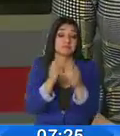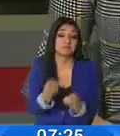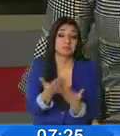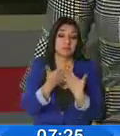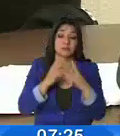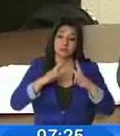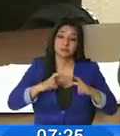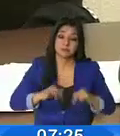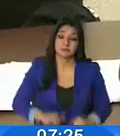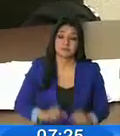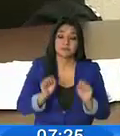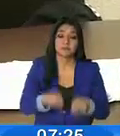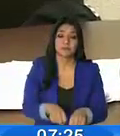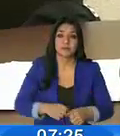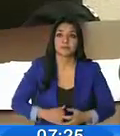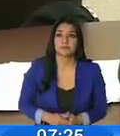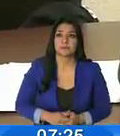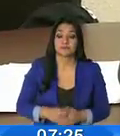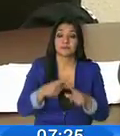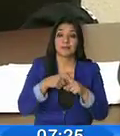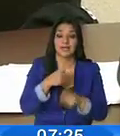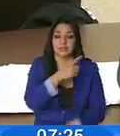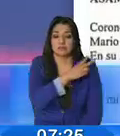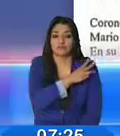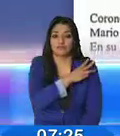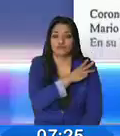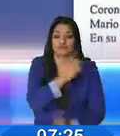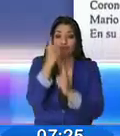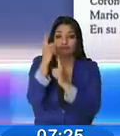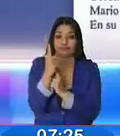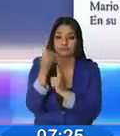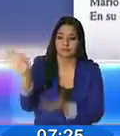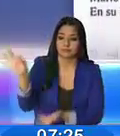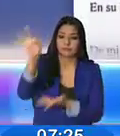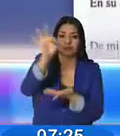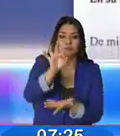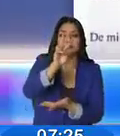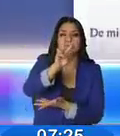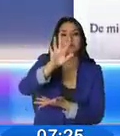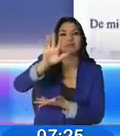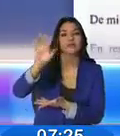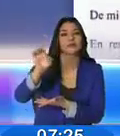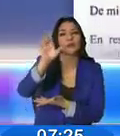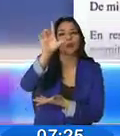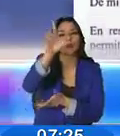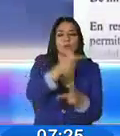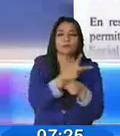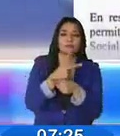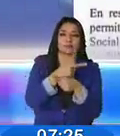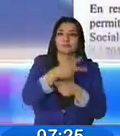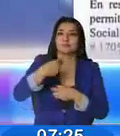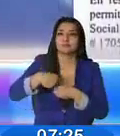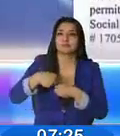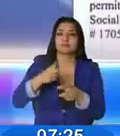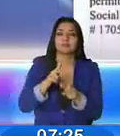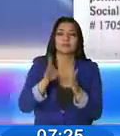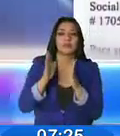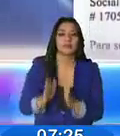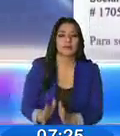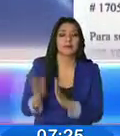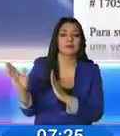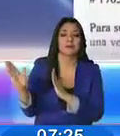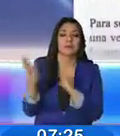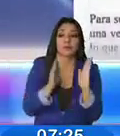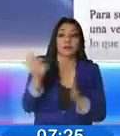indagación. El excoronel del Ejército, Mario Pazmiño, fue designado el pasado 25 de julio por el Consejo de Participación Ciudadana